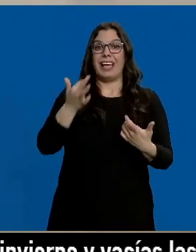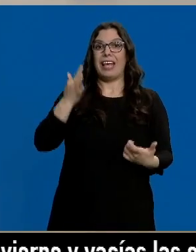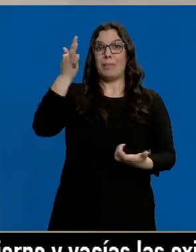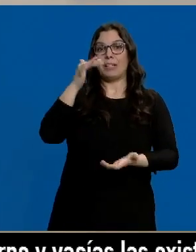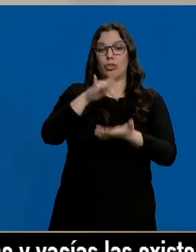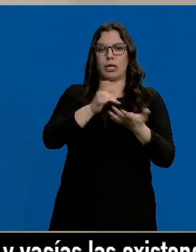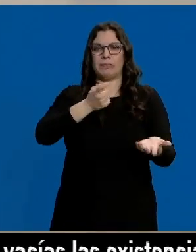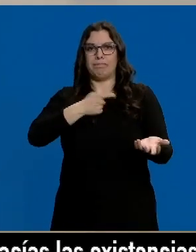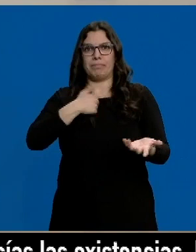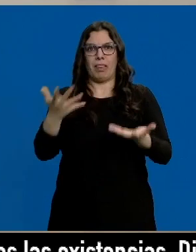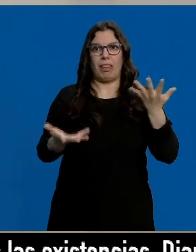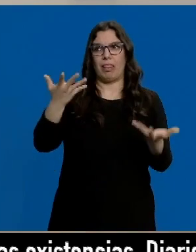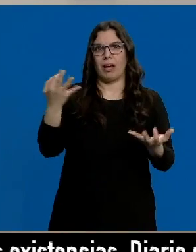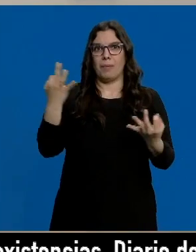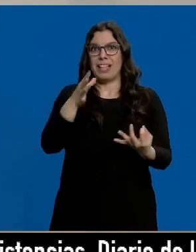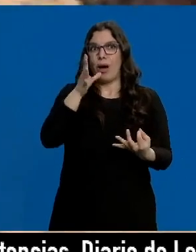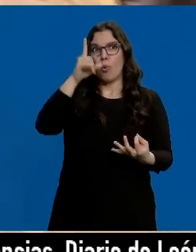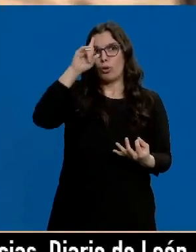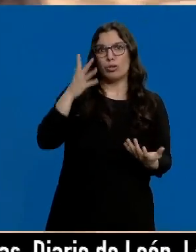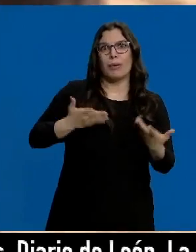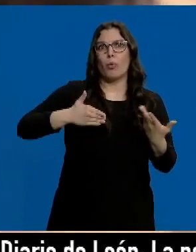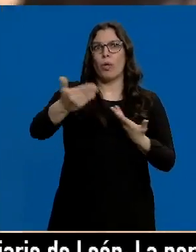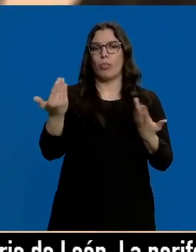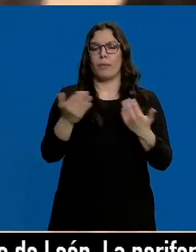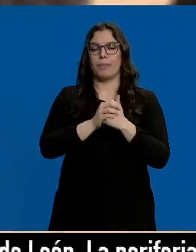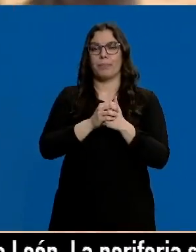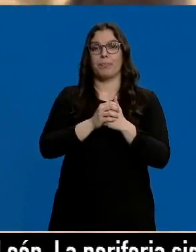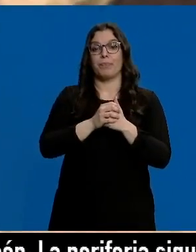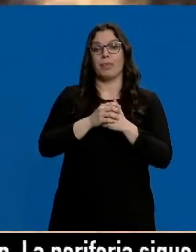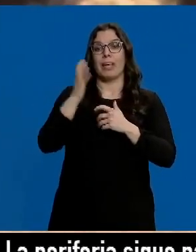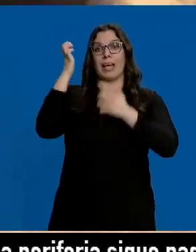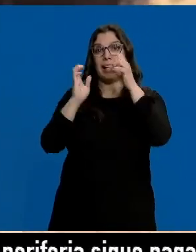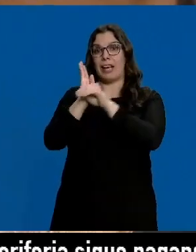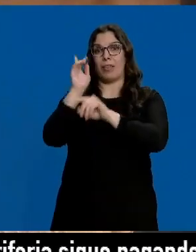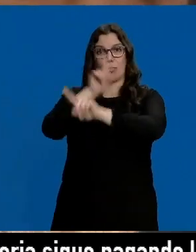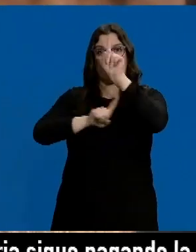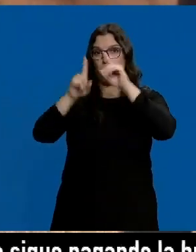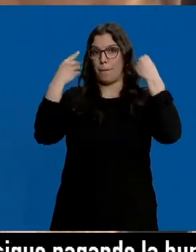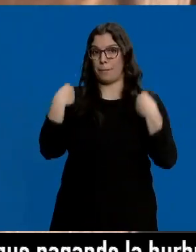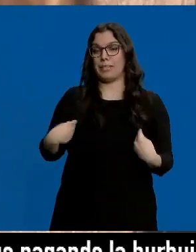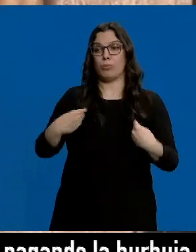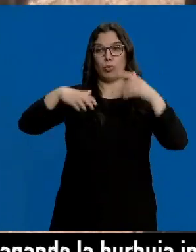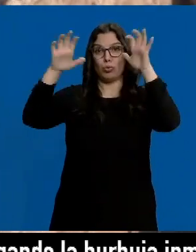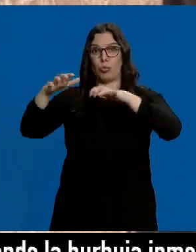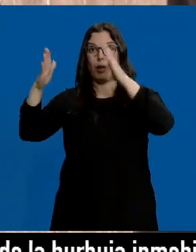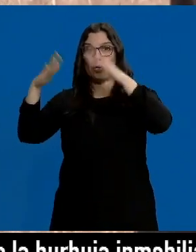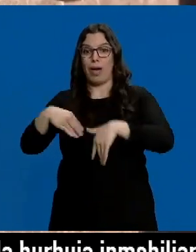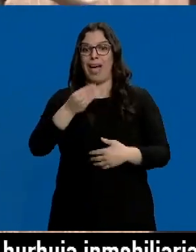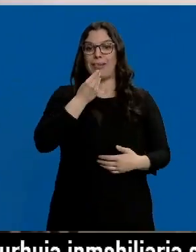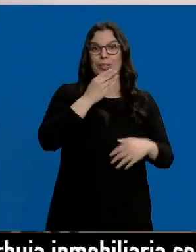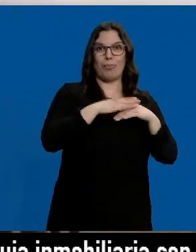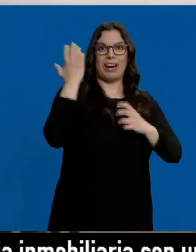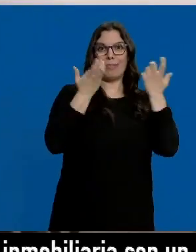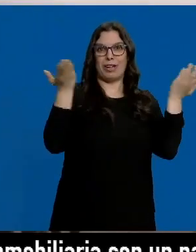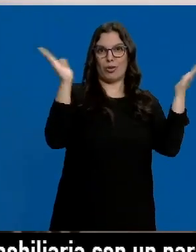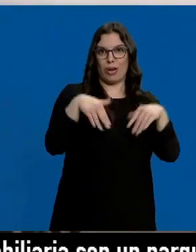la incertidumbre de no saber el agua que vamos a tener. Y los ganaderos se enfrentan al mismo problema. Sin lluvia escasea el alimento.